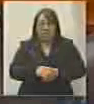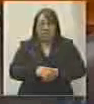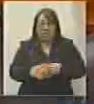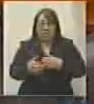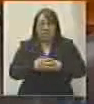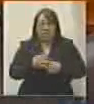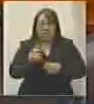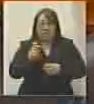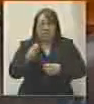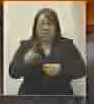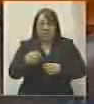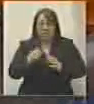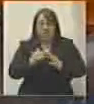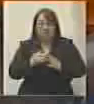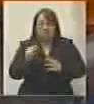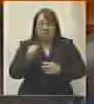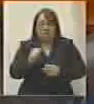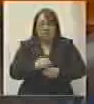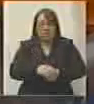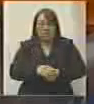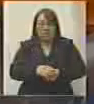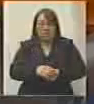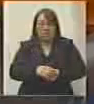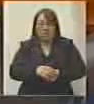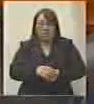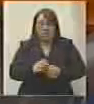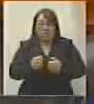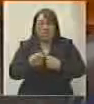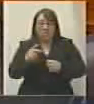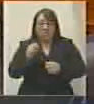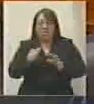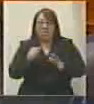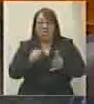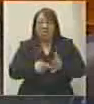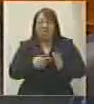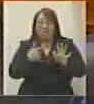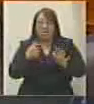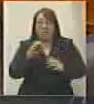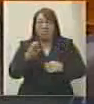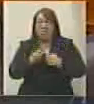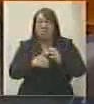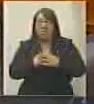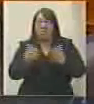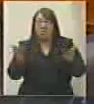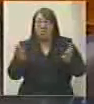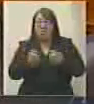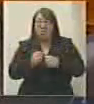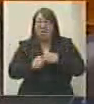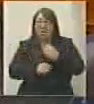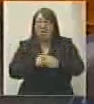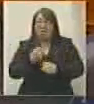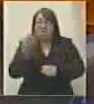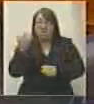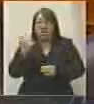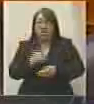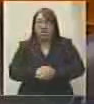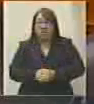acerca pues a los 20 mil millones de soles, un incremento de 6,7% comparado el año anterior.